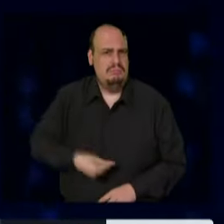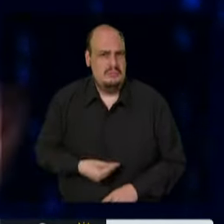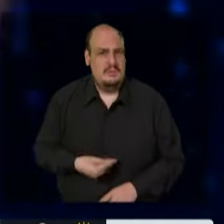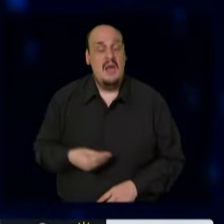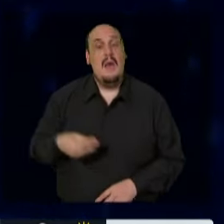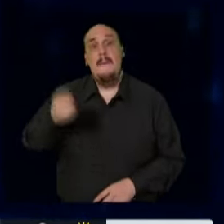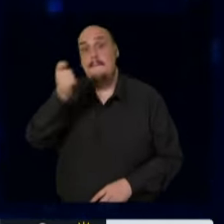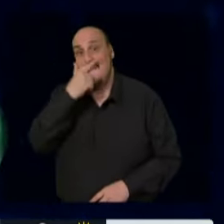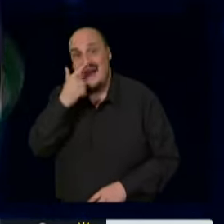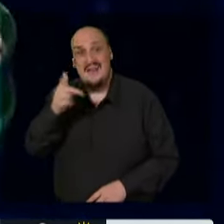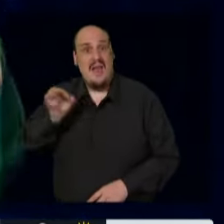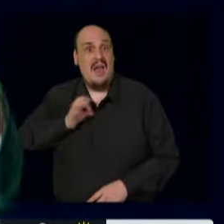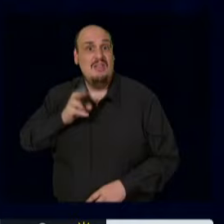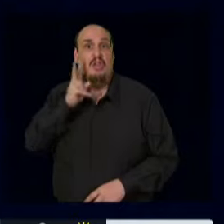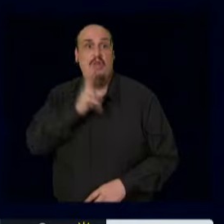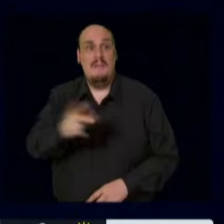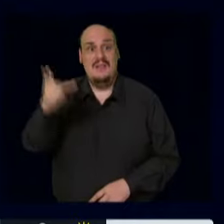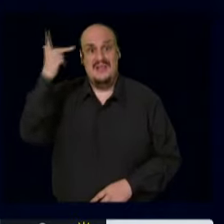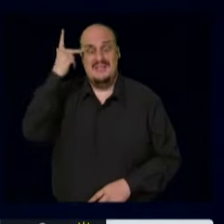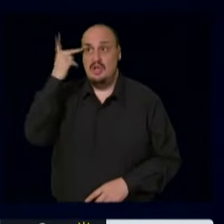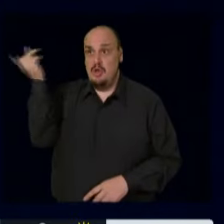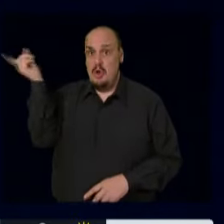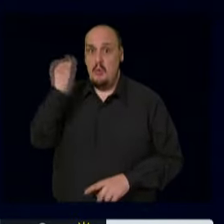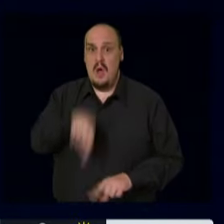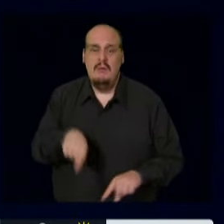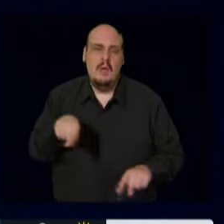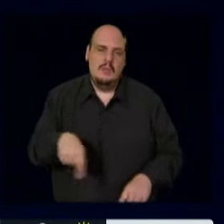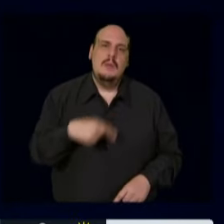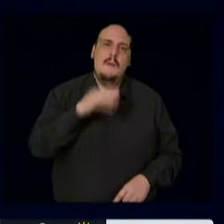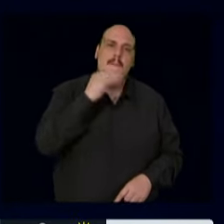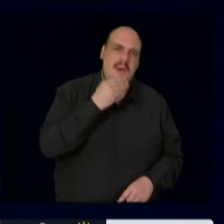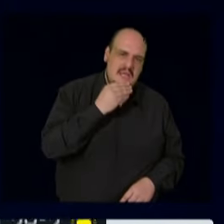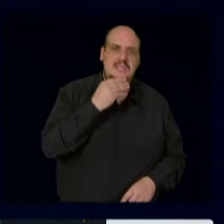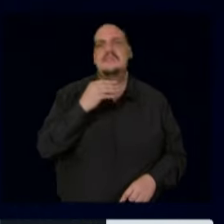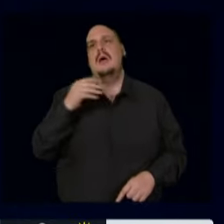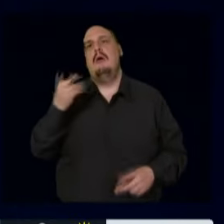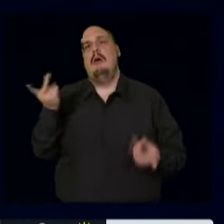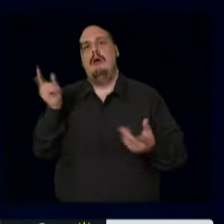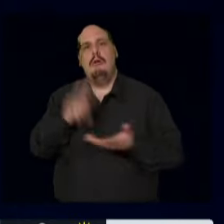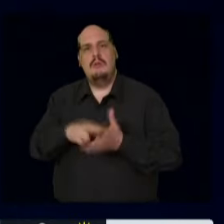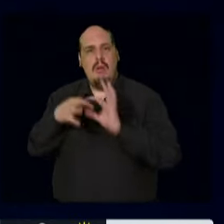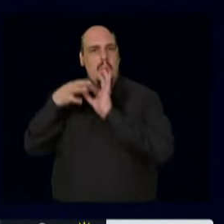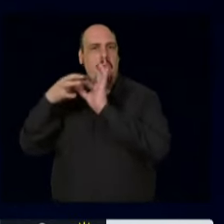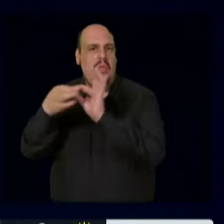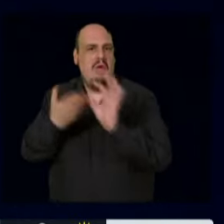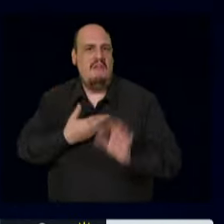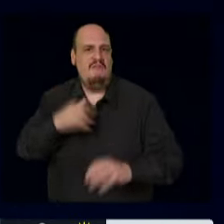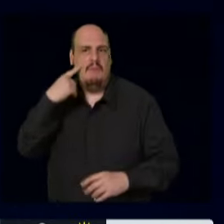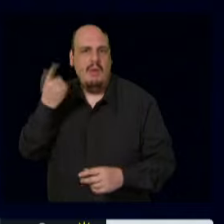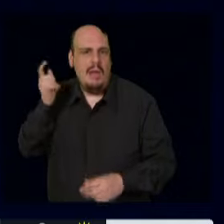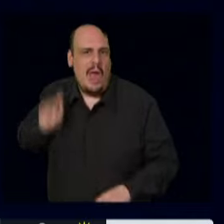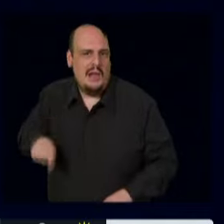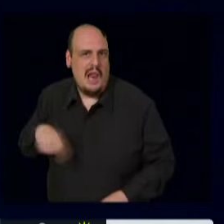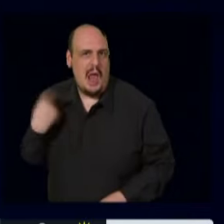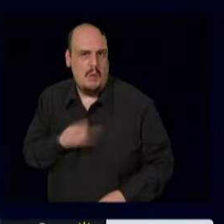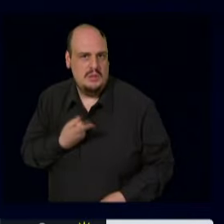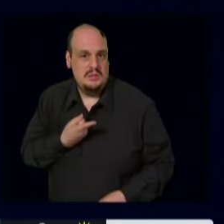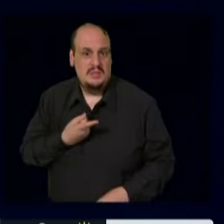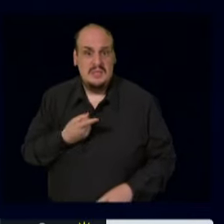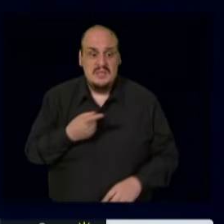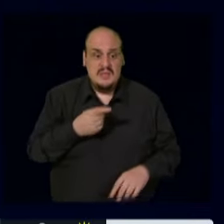traer, pero este gobierno y Sergio Massa nos sometieron al FMI. Si llegamos al 60% de pobreza